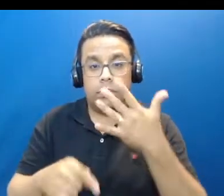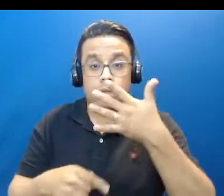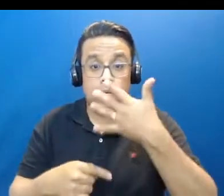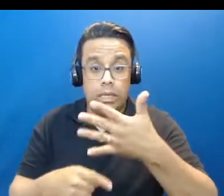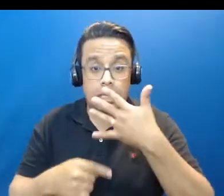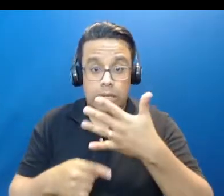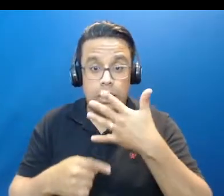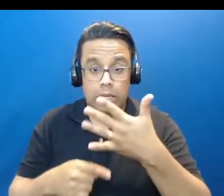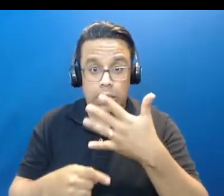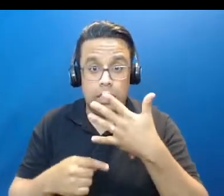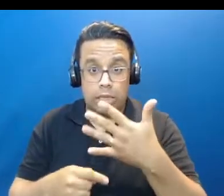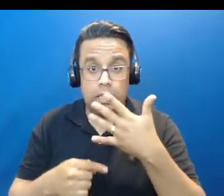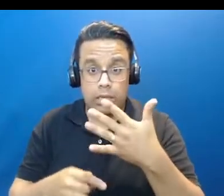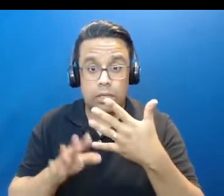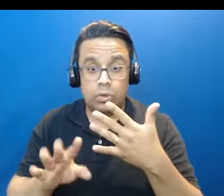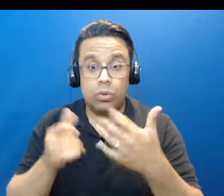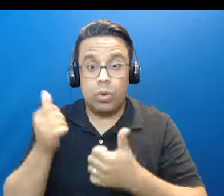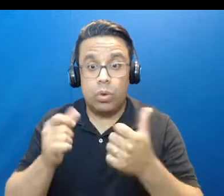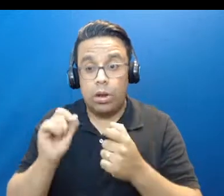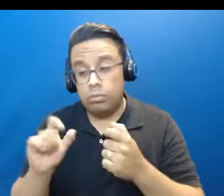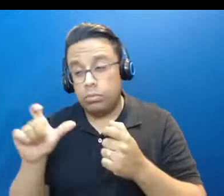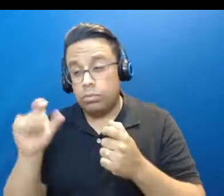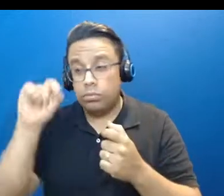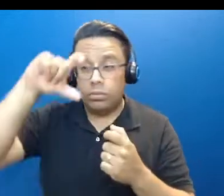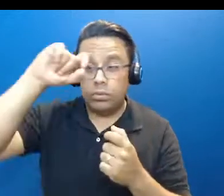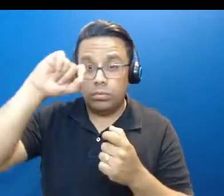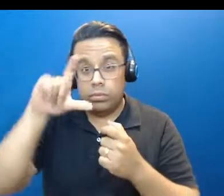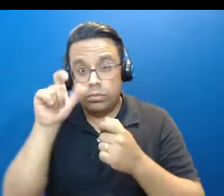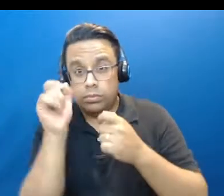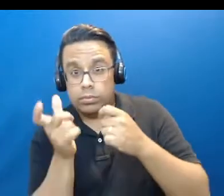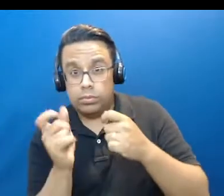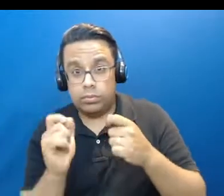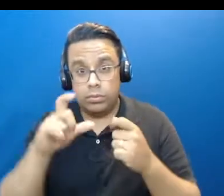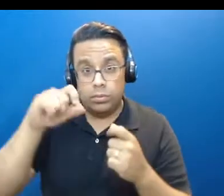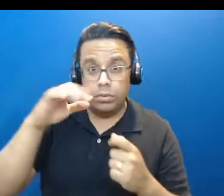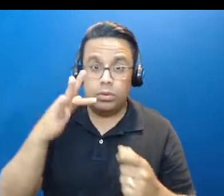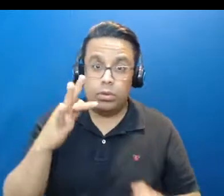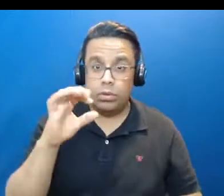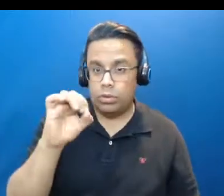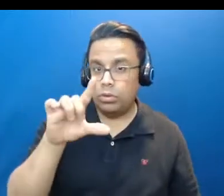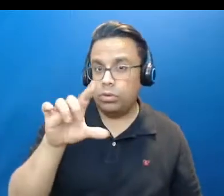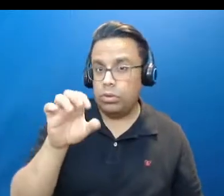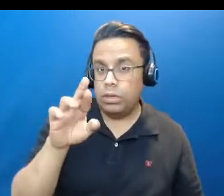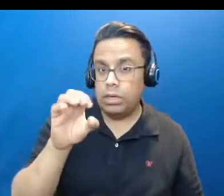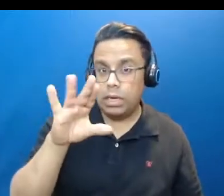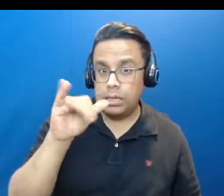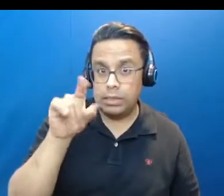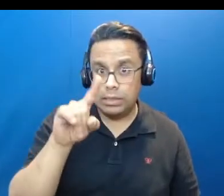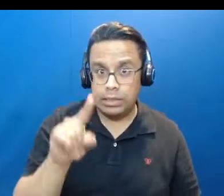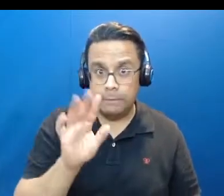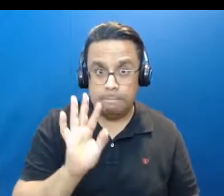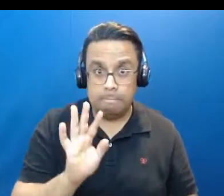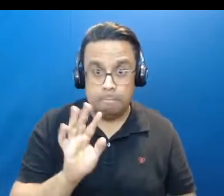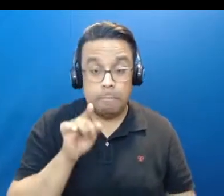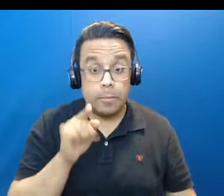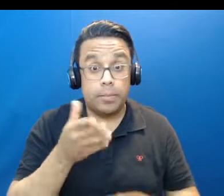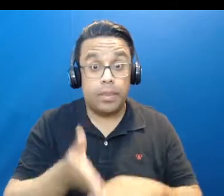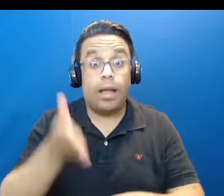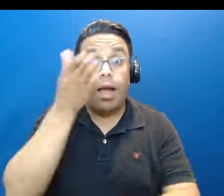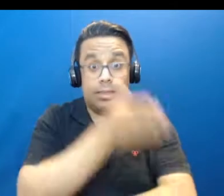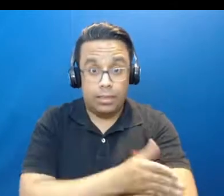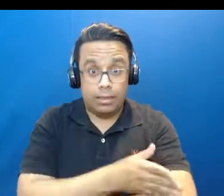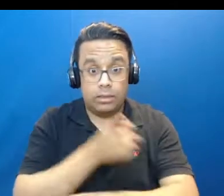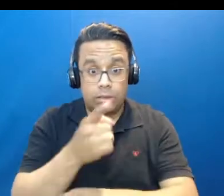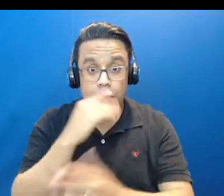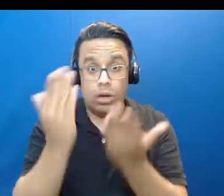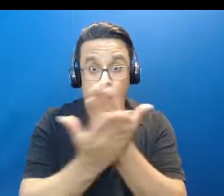tolerancias. Iniciemos entonces con línea. Para ello, muy importante haber creado un, una capa